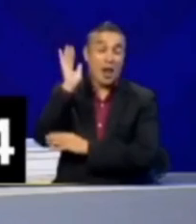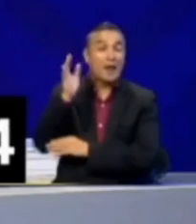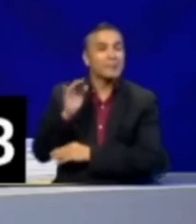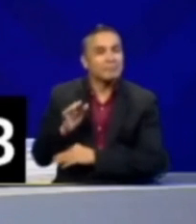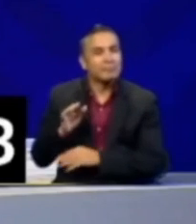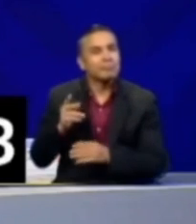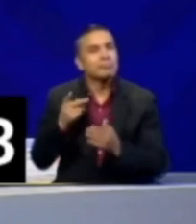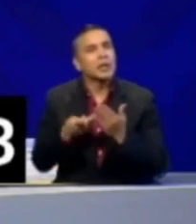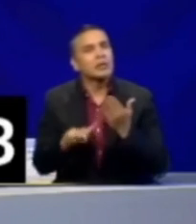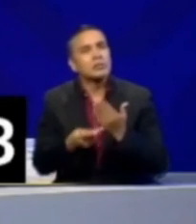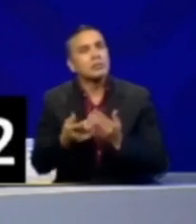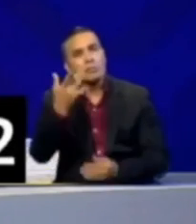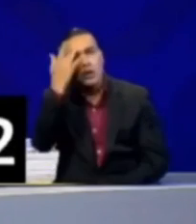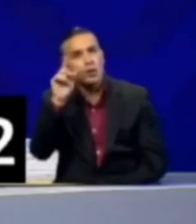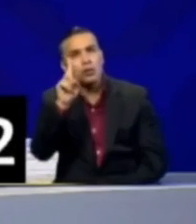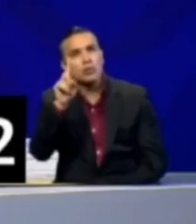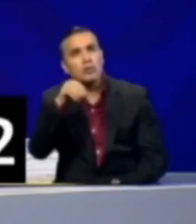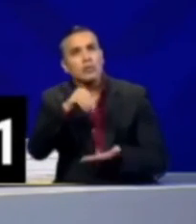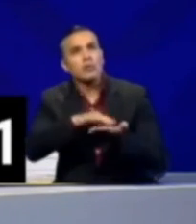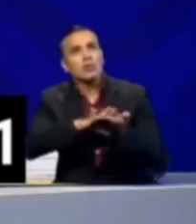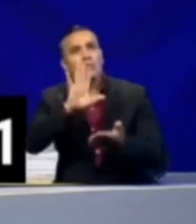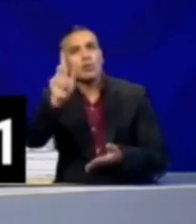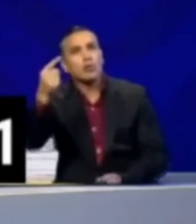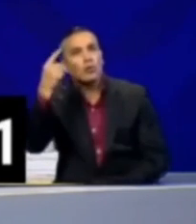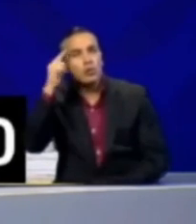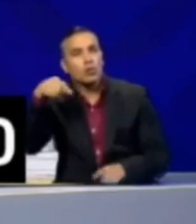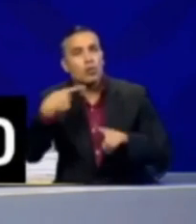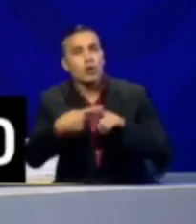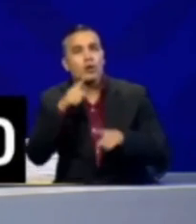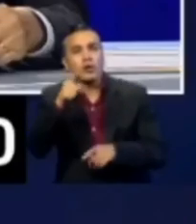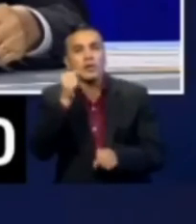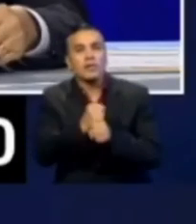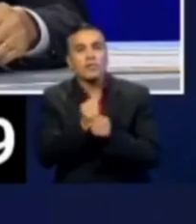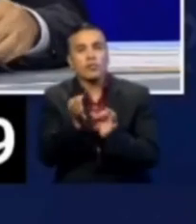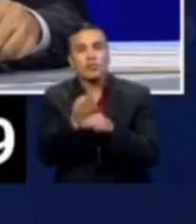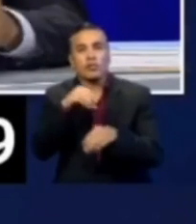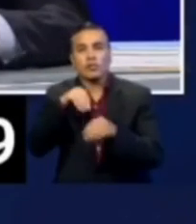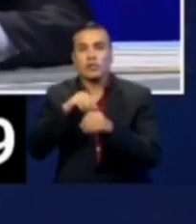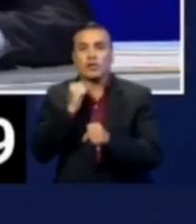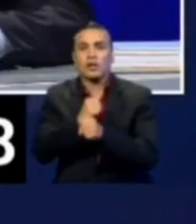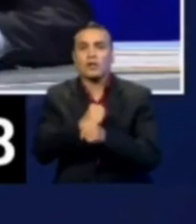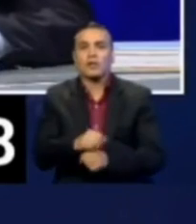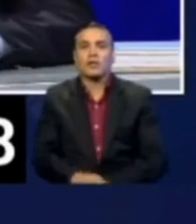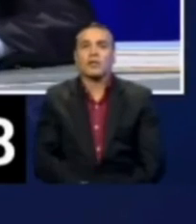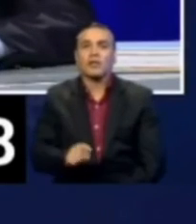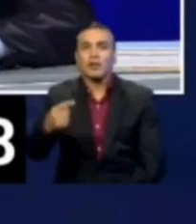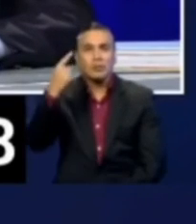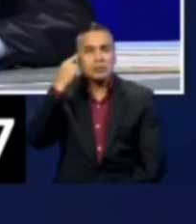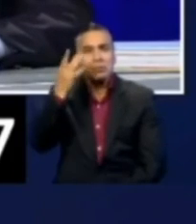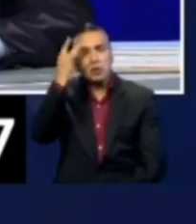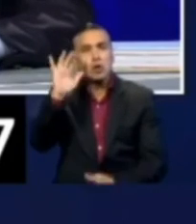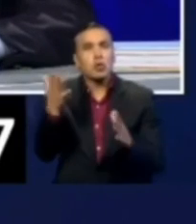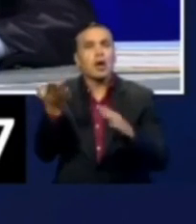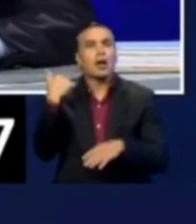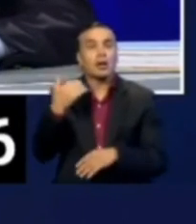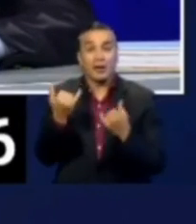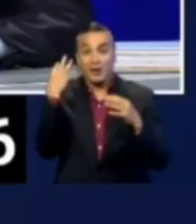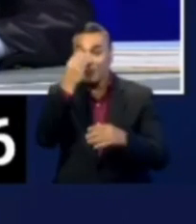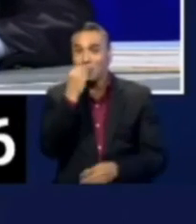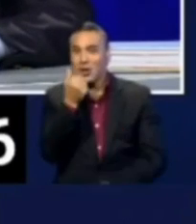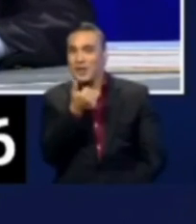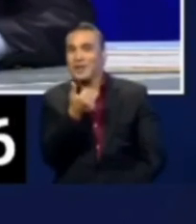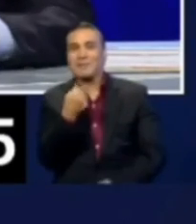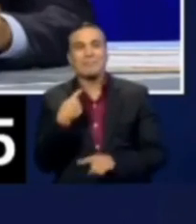¿Qué pasó? ¿Por qué no lo aplicó tu gobierno cuando tú eras funcionario de aquel gobierno? Nos hablas bonito.